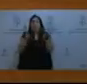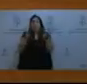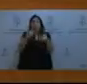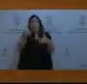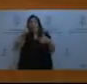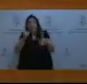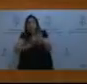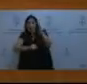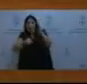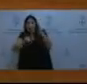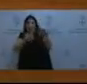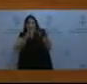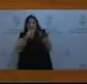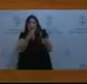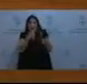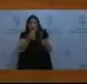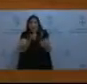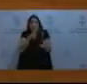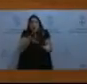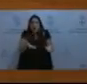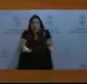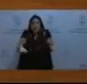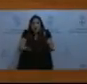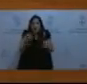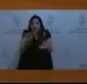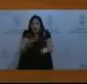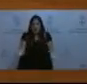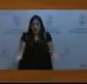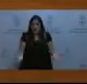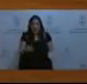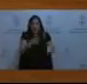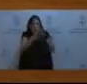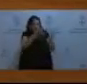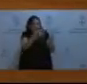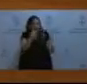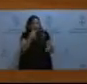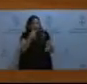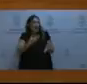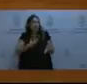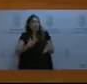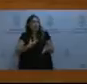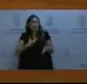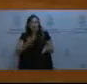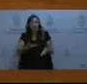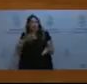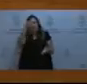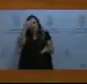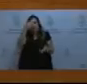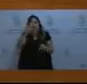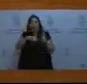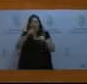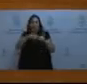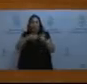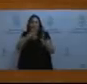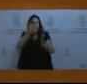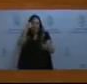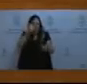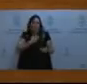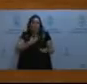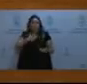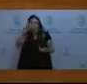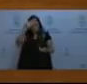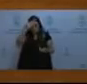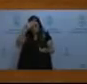que ninguno, porque no le encuentro el sentido, ¿no? Y luego que usted me diga que el ayuntamiento es titular del bien, sabe usted perfectamente igual que yo, que aunque sea el ayuntamiento que es titular,